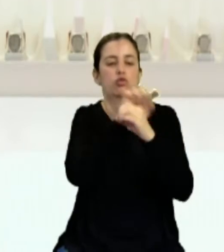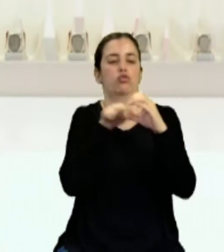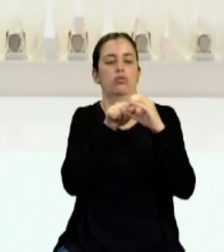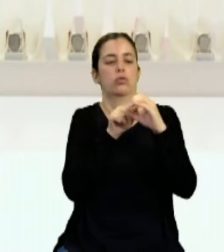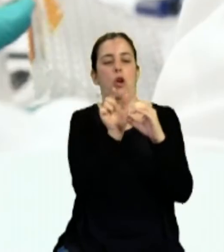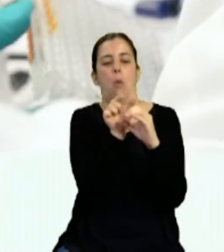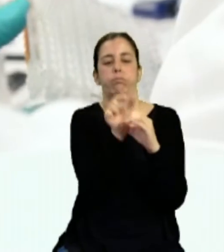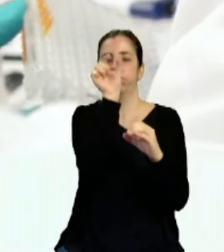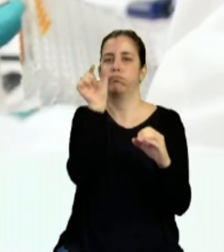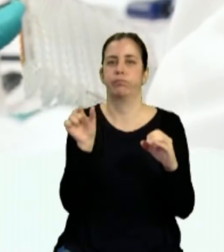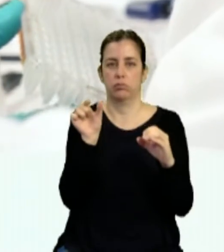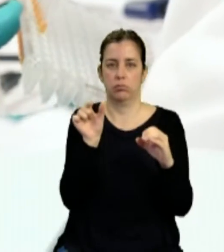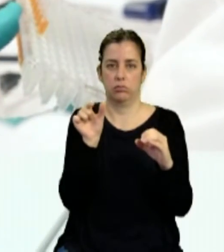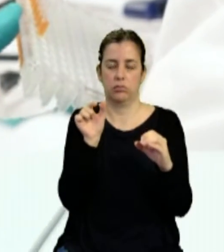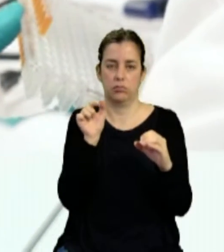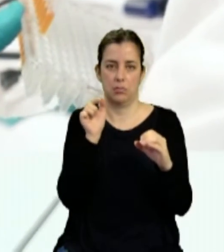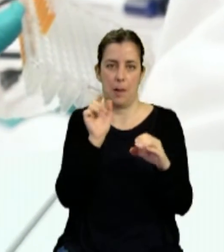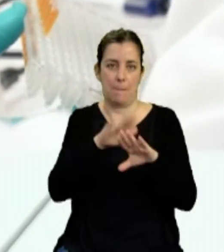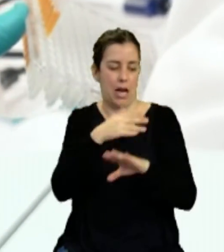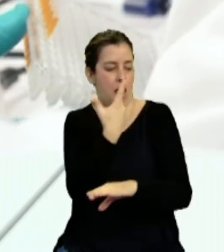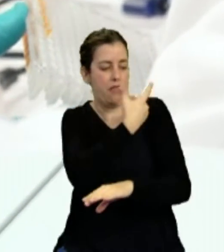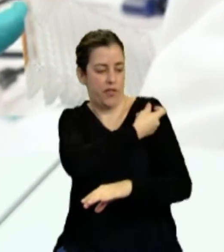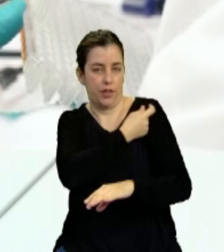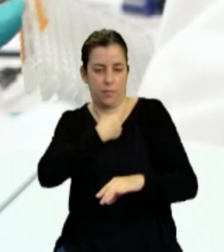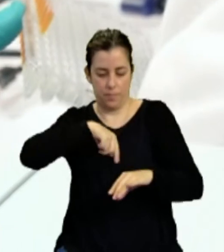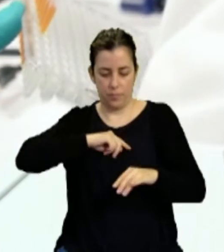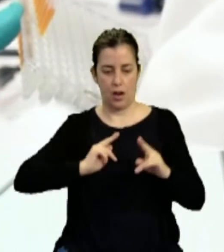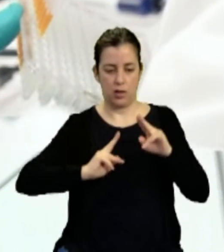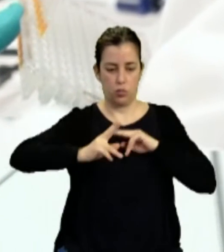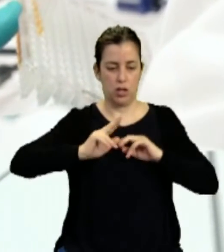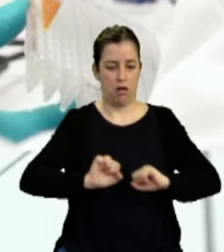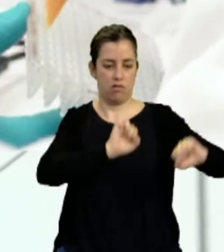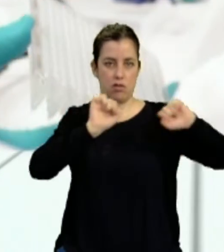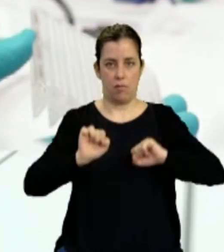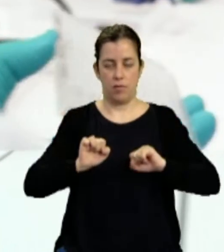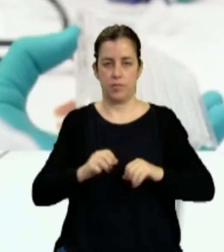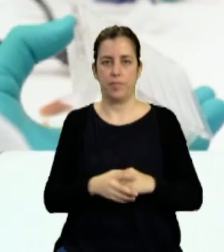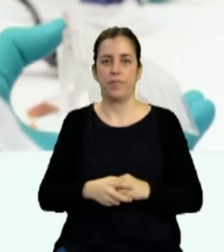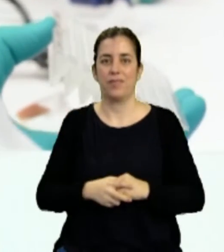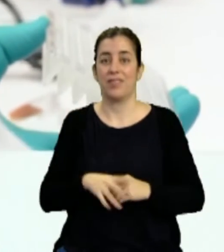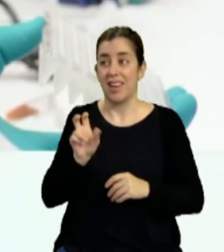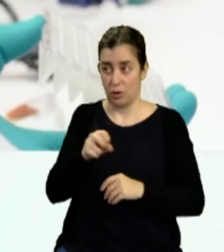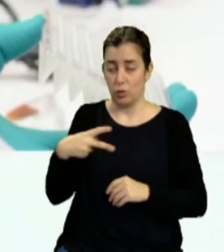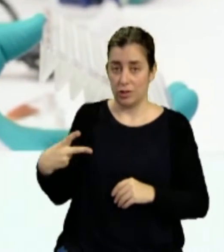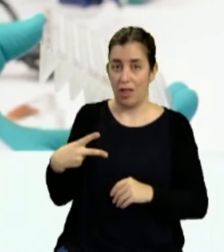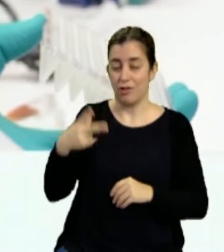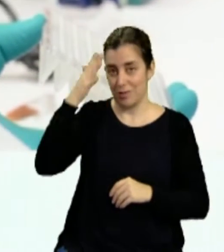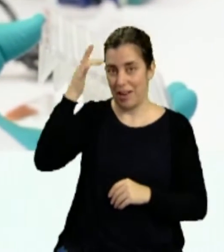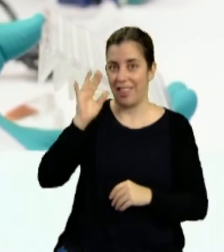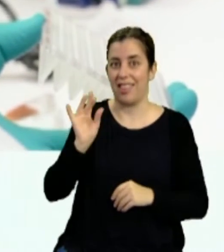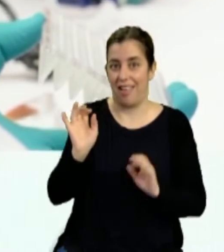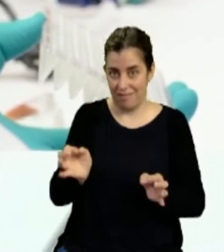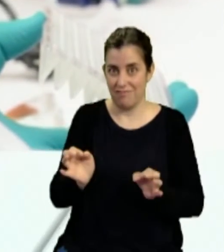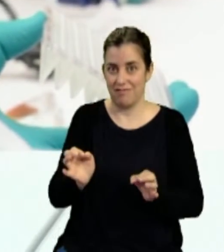Y bueno, pues estamos avanzando en ese sentido y hay también resultados esperanzadores, ¿no? Resultados esperanzadores. 2021